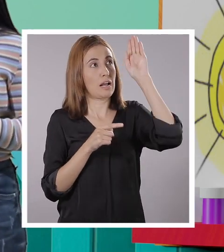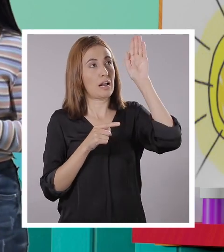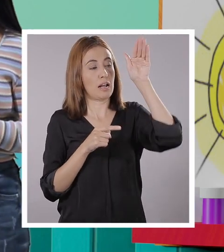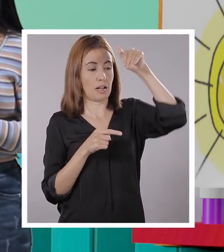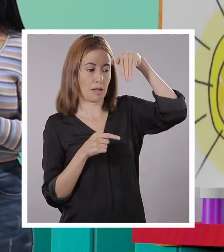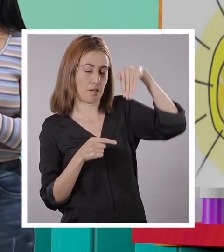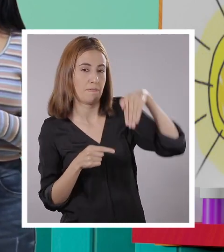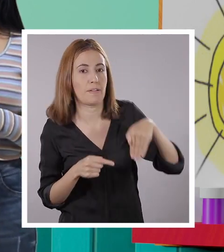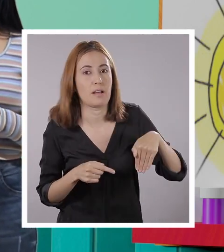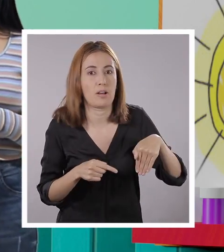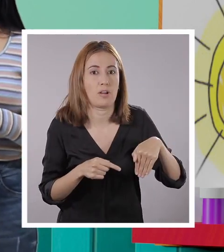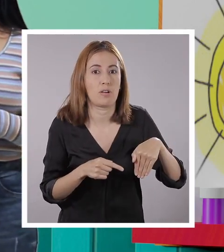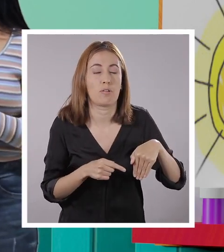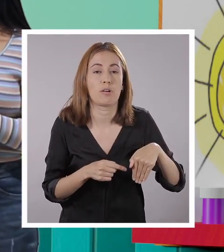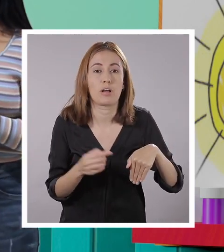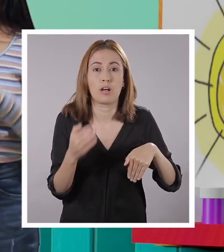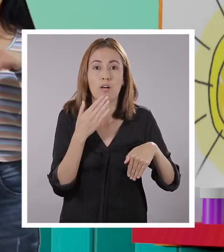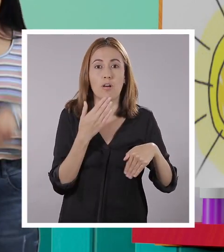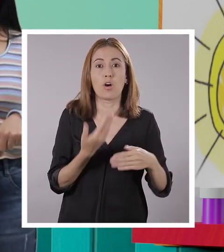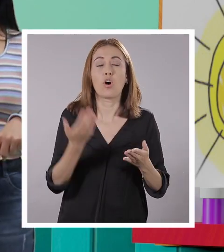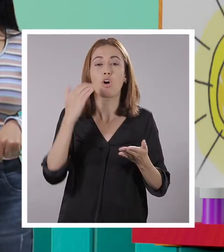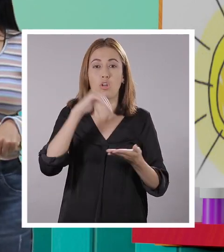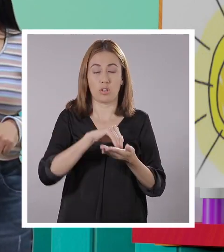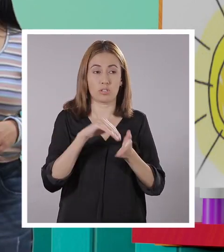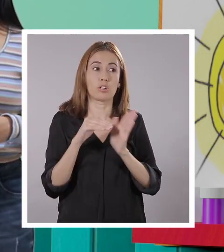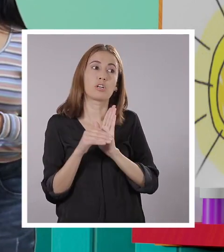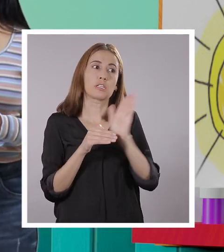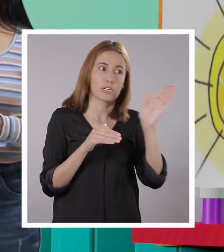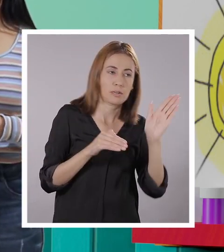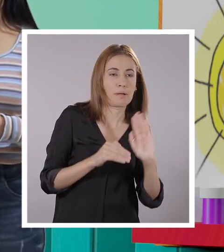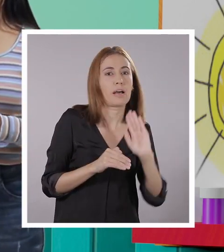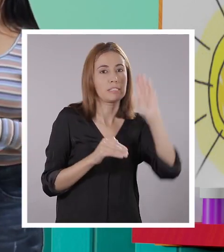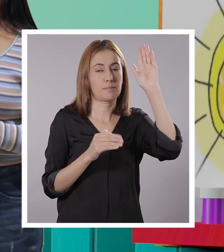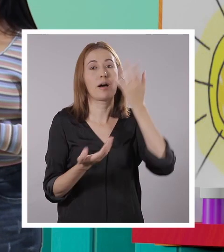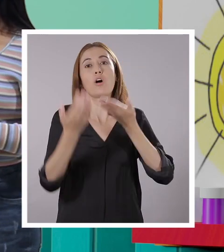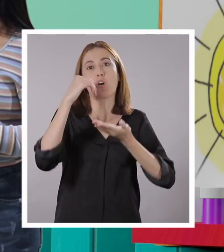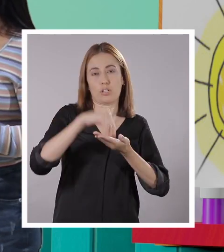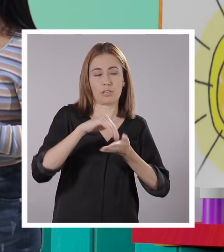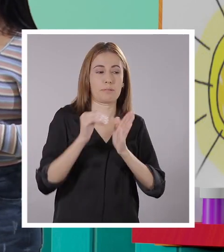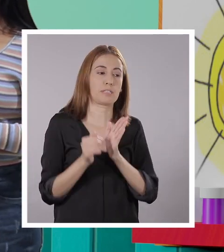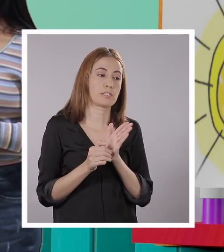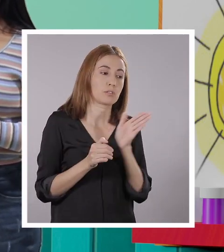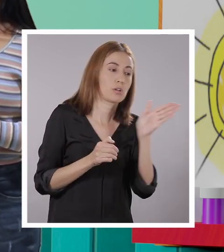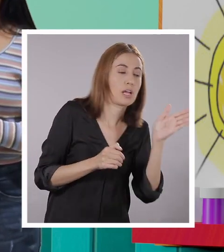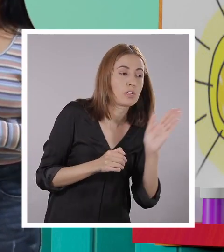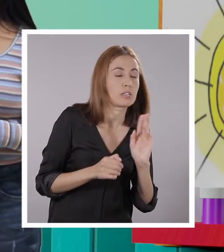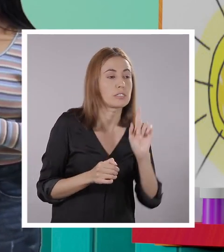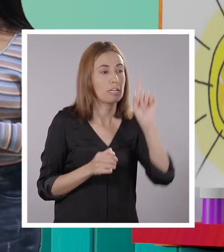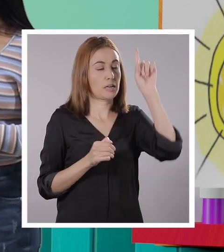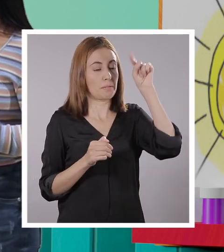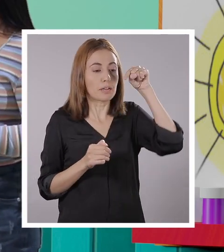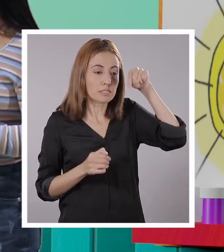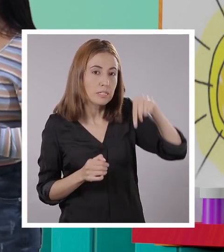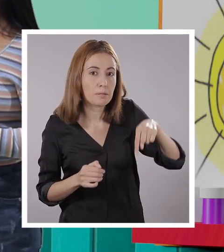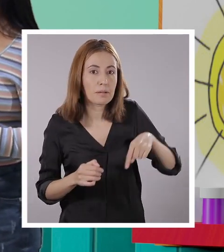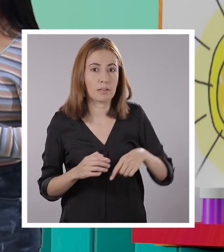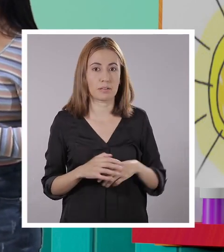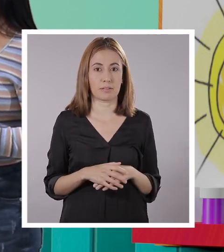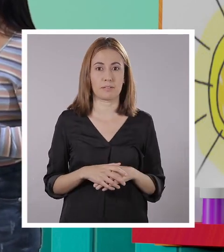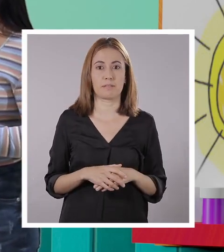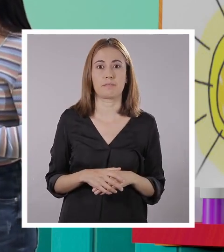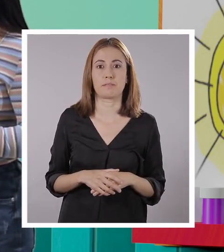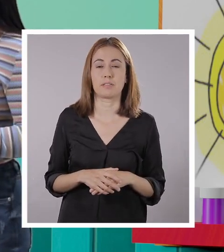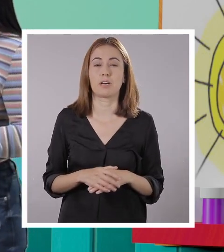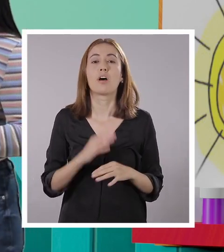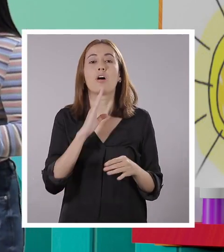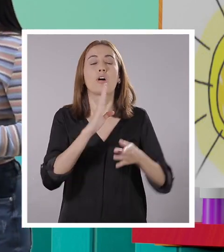lado. Hacia arriba. Arriba. Hacia abajo. Hacia abajo. Este patrón debemos repetirlo. Hacia un lado, hacia arriba, hacia abajo. ¿Ok? Listo. Entonces